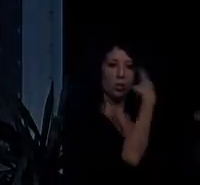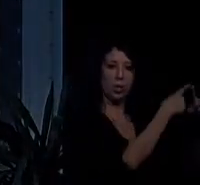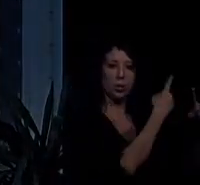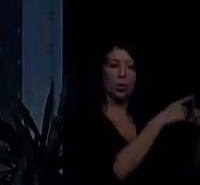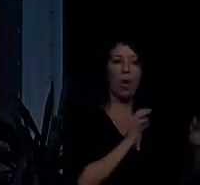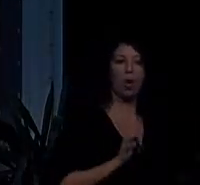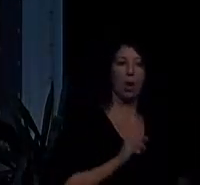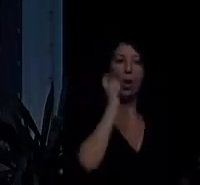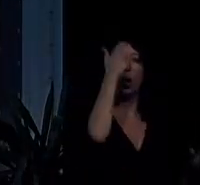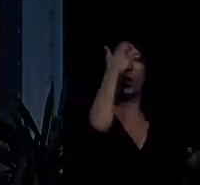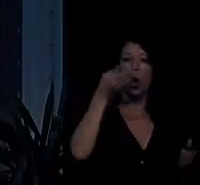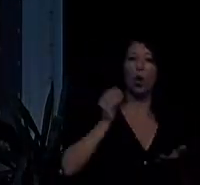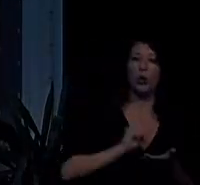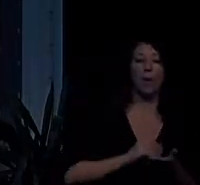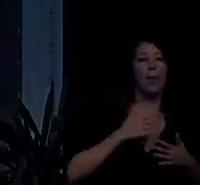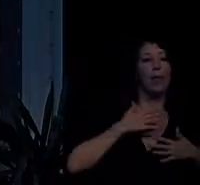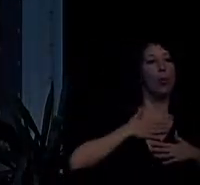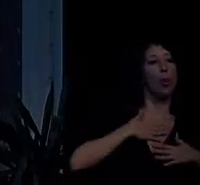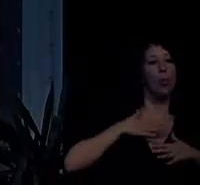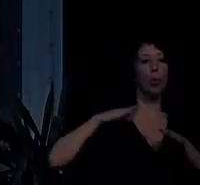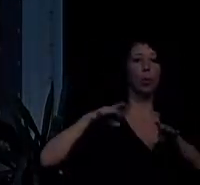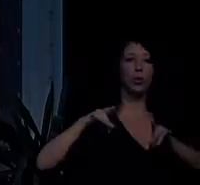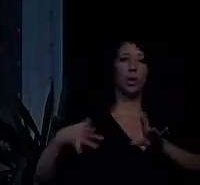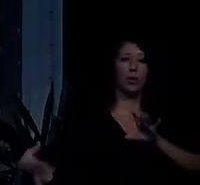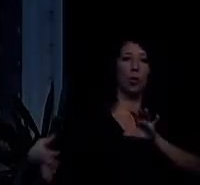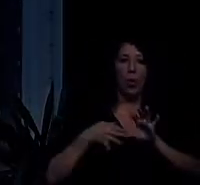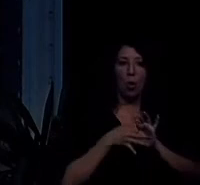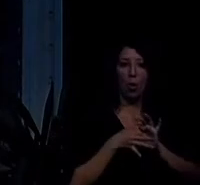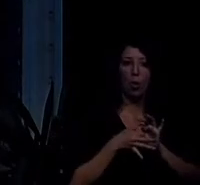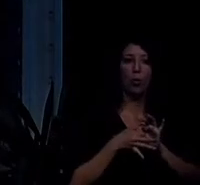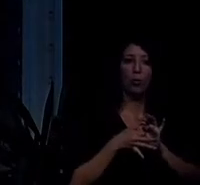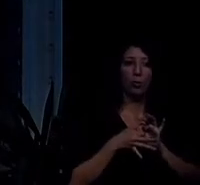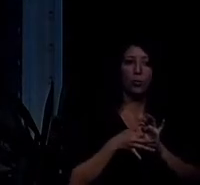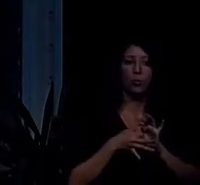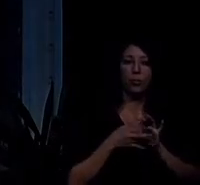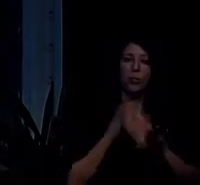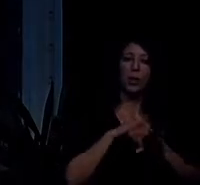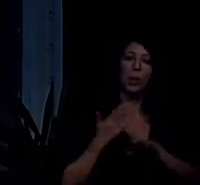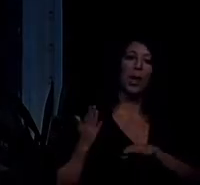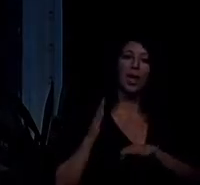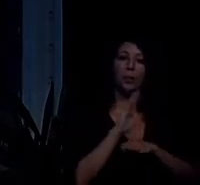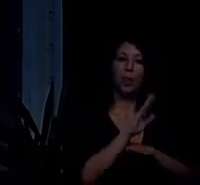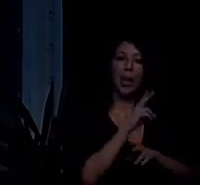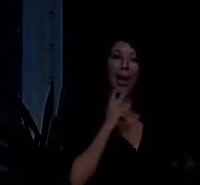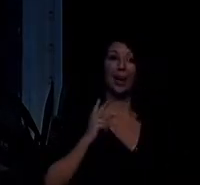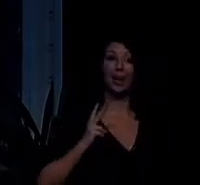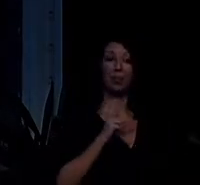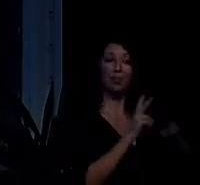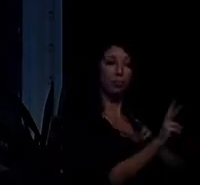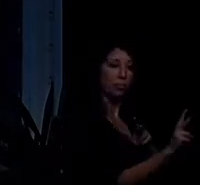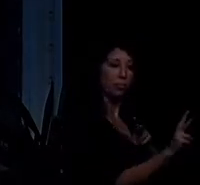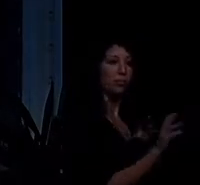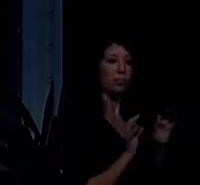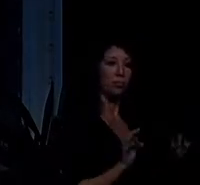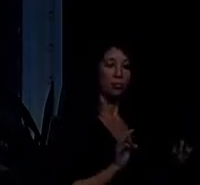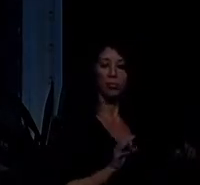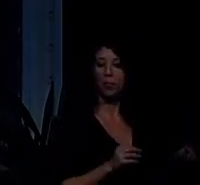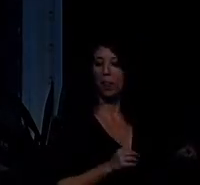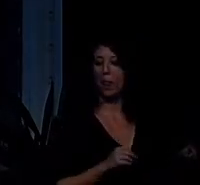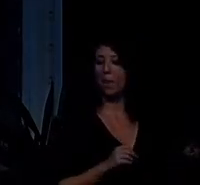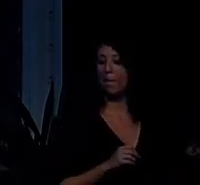idea de concepto, cuerpo, territorio, geografía para plantearos una contrarrepresentación geográfica corporal de memoria,